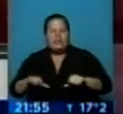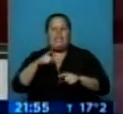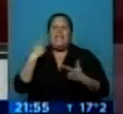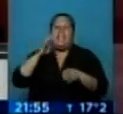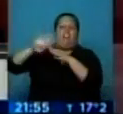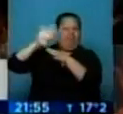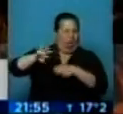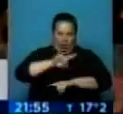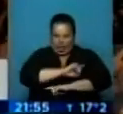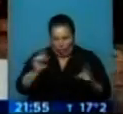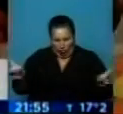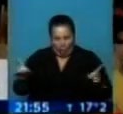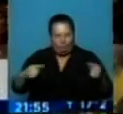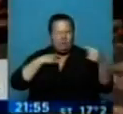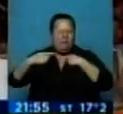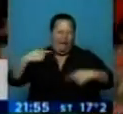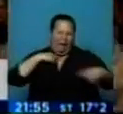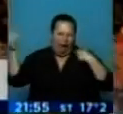el endeudamiento.